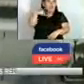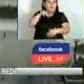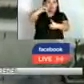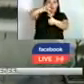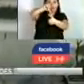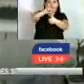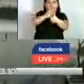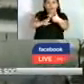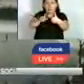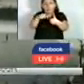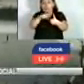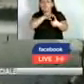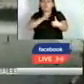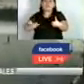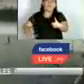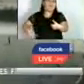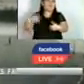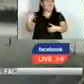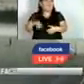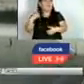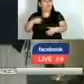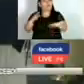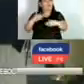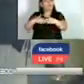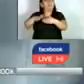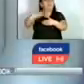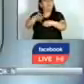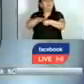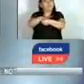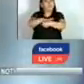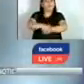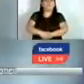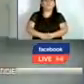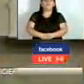la región más afectados por la crisis dejada por la pandemia.